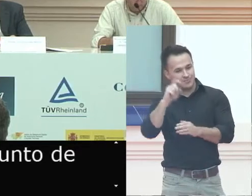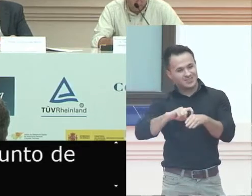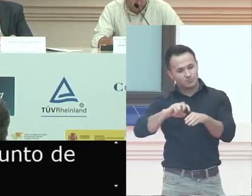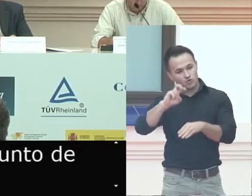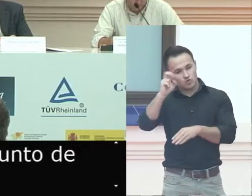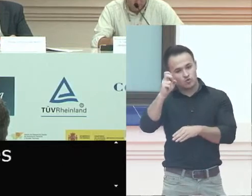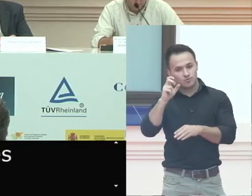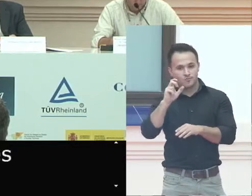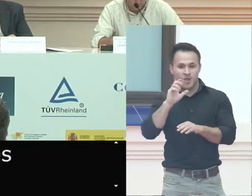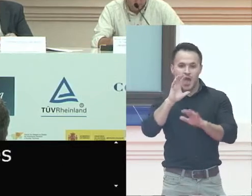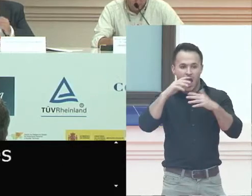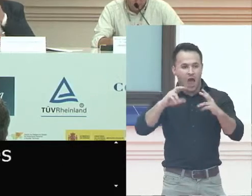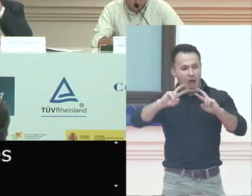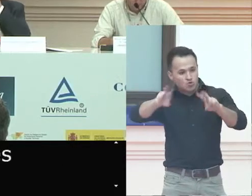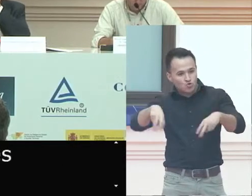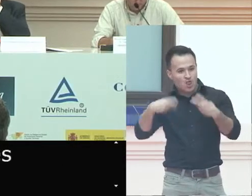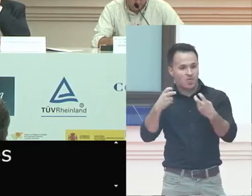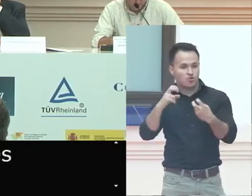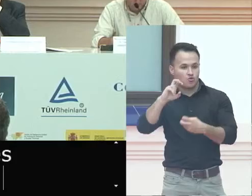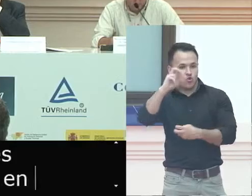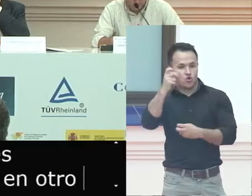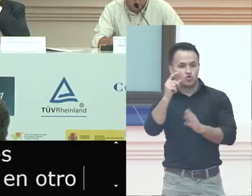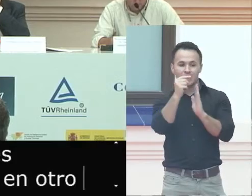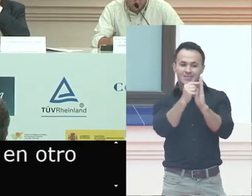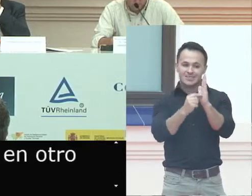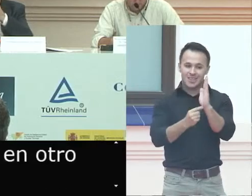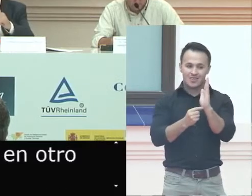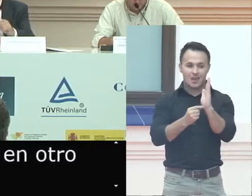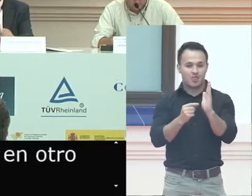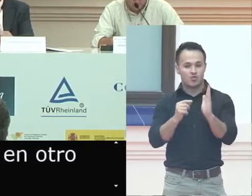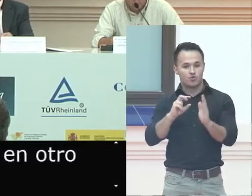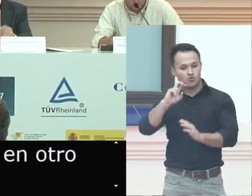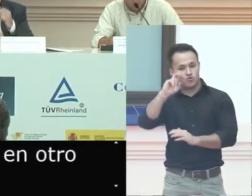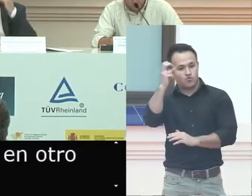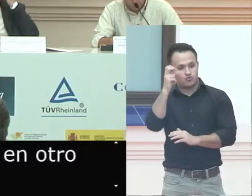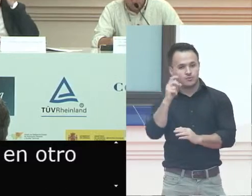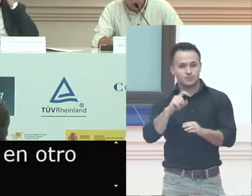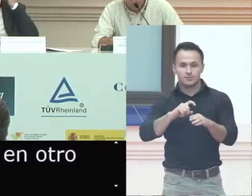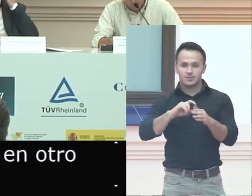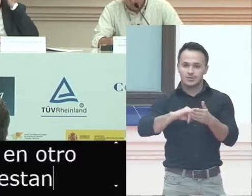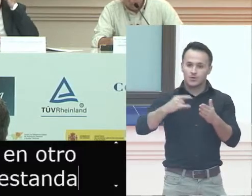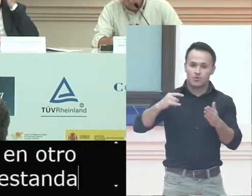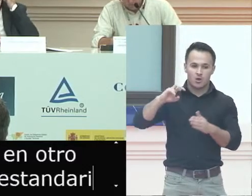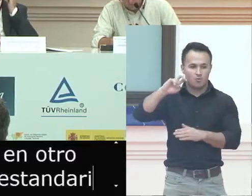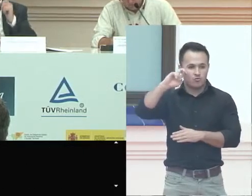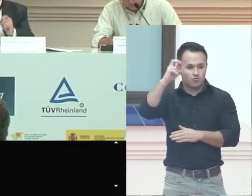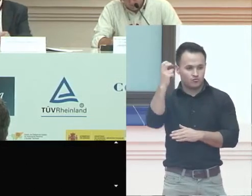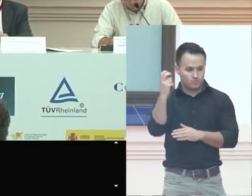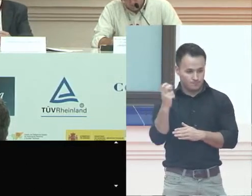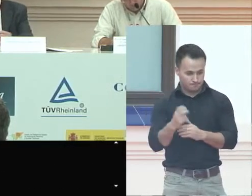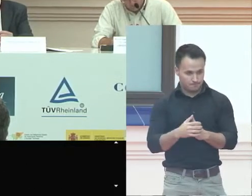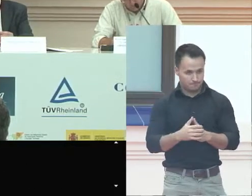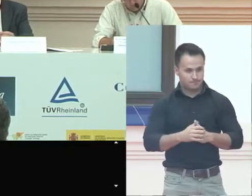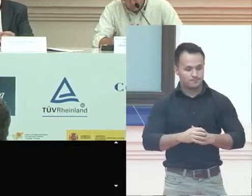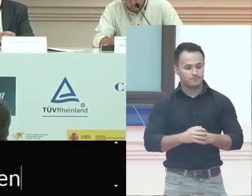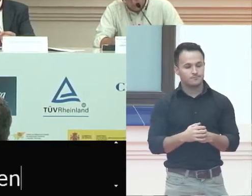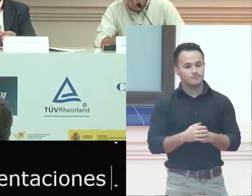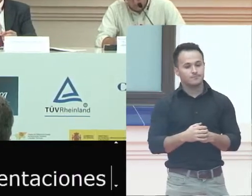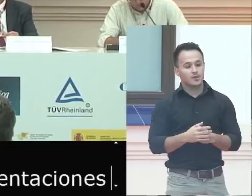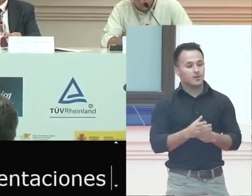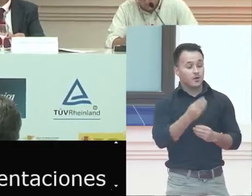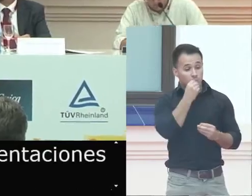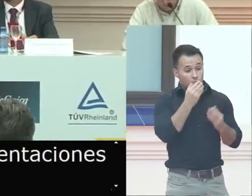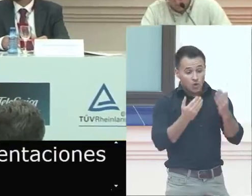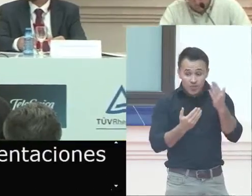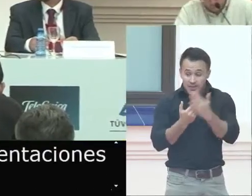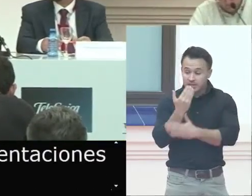de actualización y estandarización y otro tipo de tecnología o reglamentación tecnológica en el mercado. Charles. Buenos